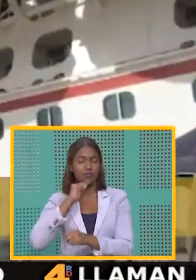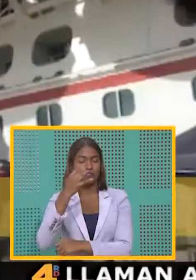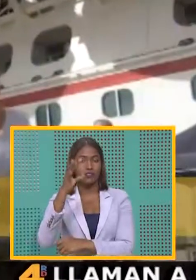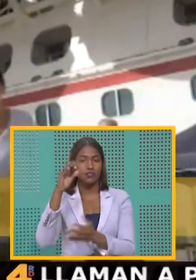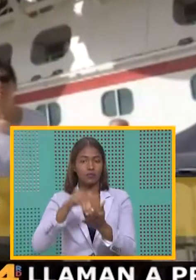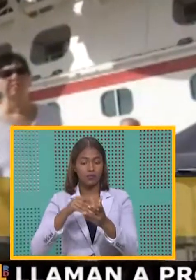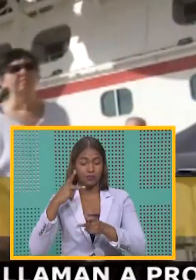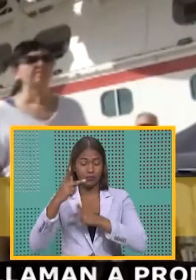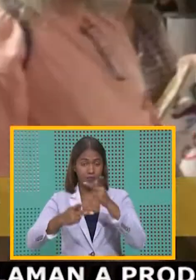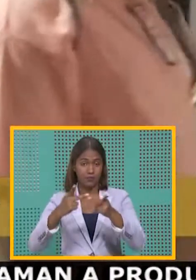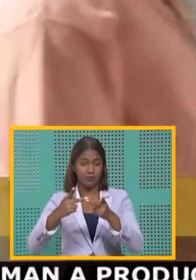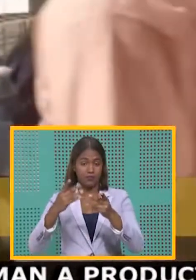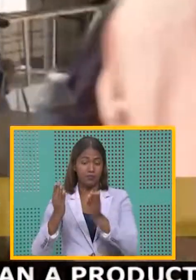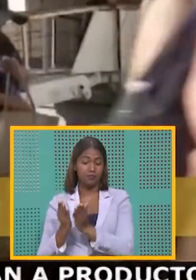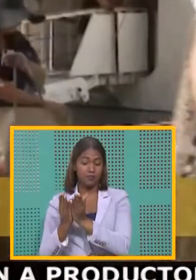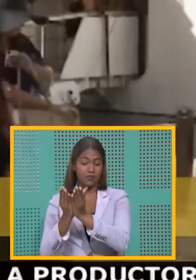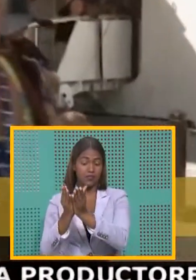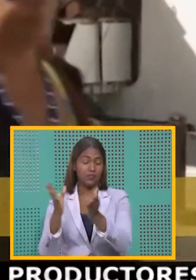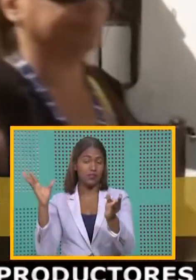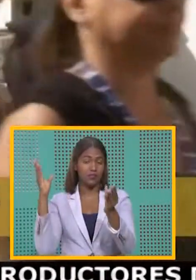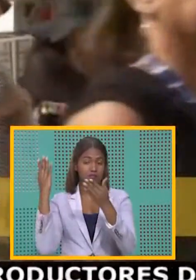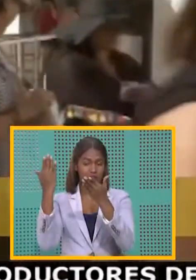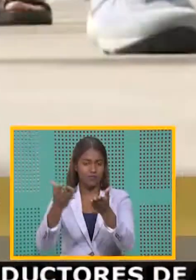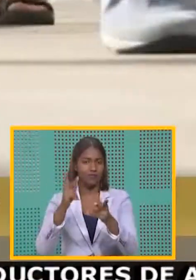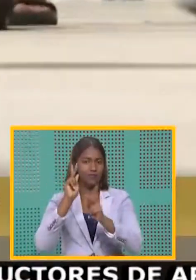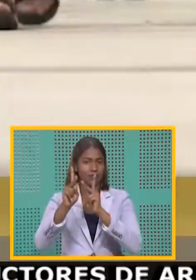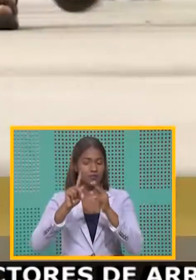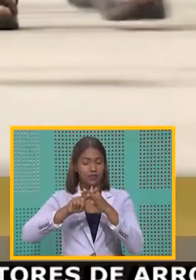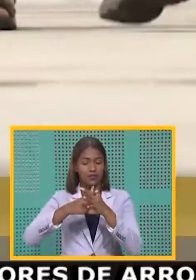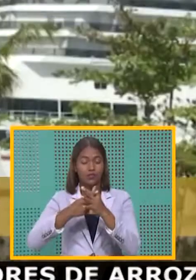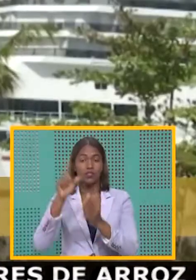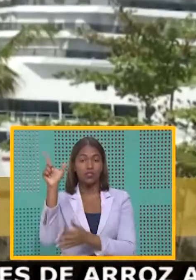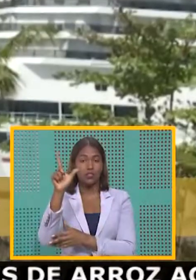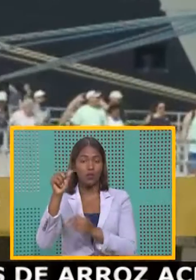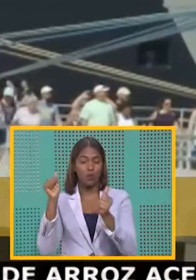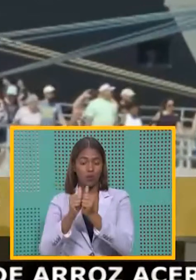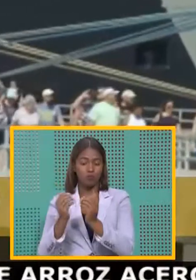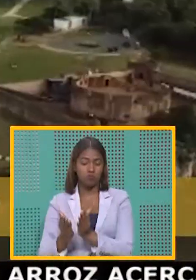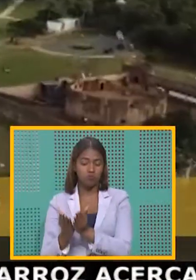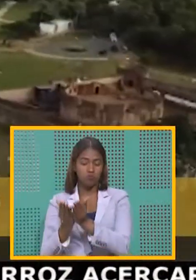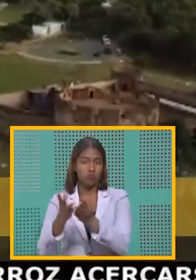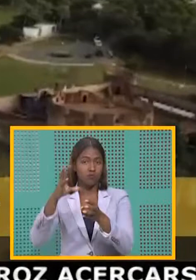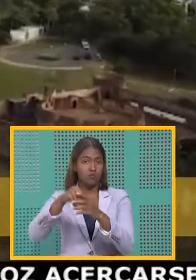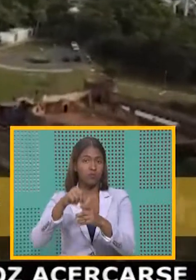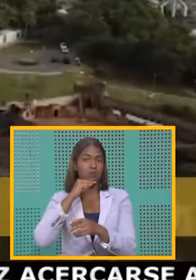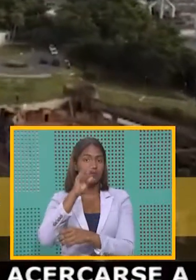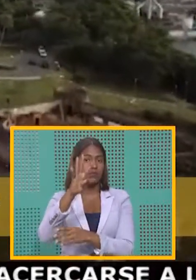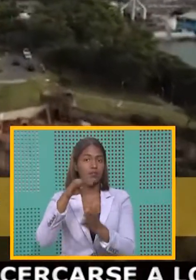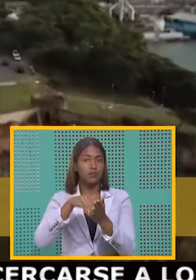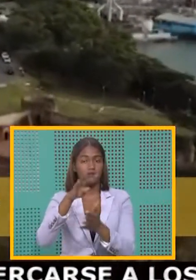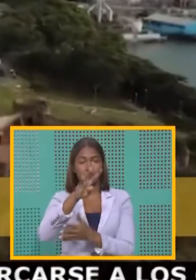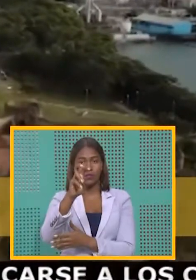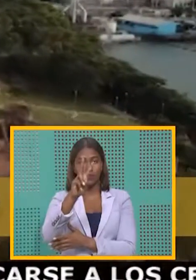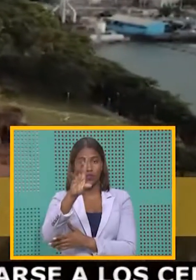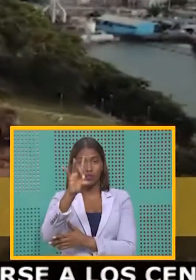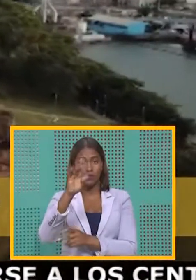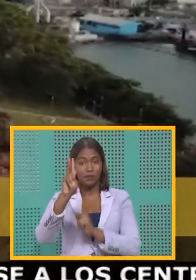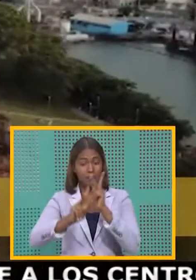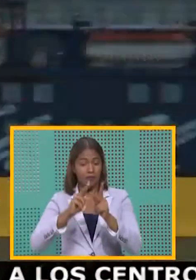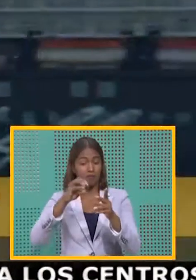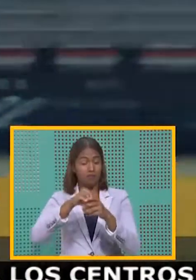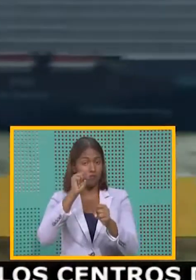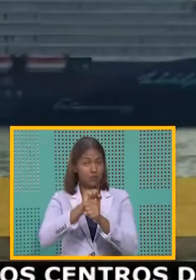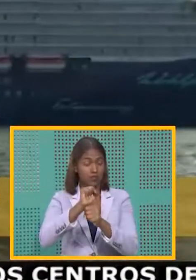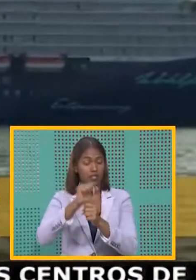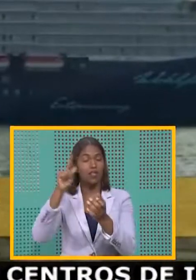19.000 visitantes. La llegada de cruceros a Puerto Plata inició este lunes con un buque con capacidad de 4.428 pasajeros